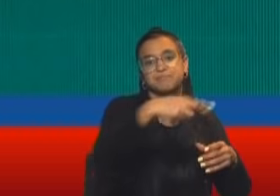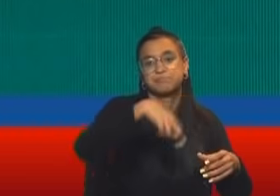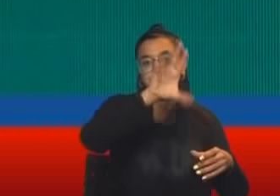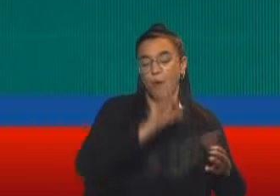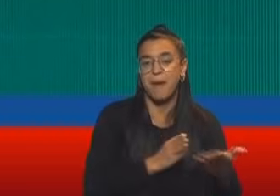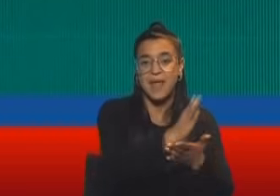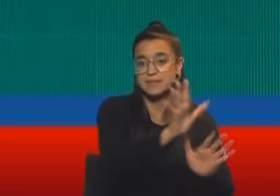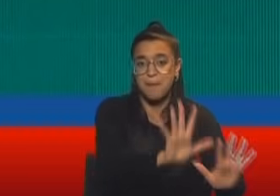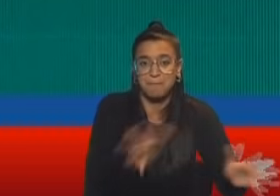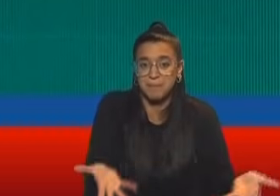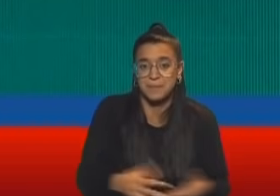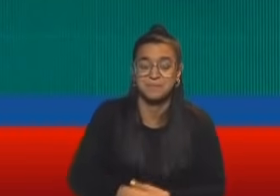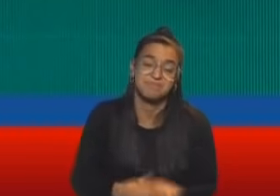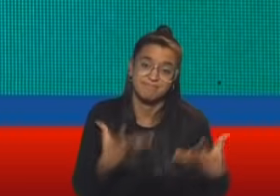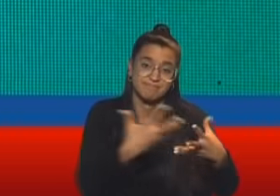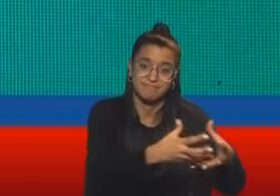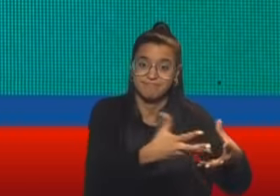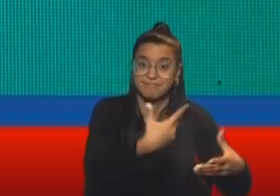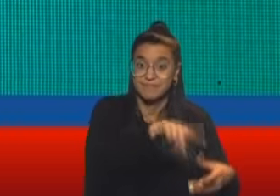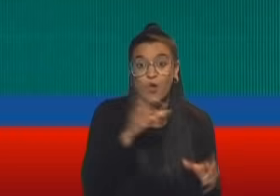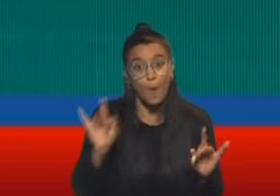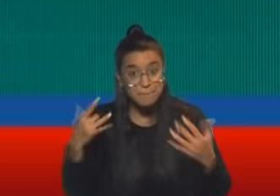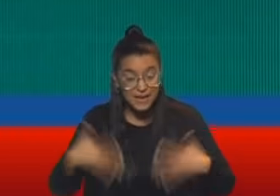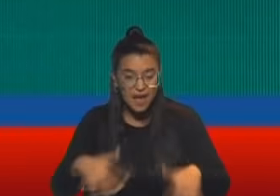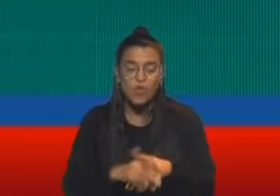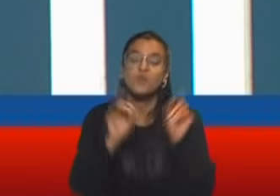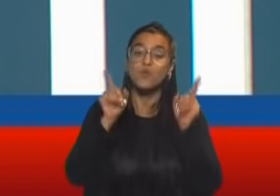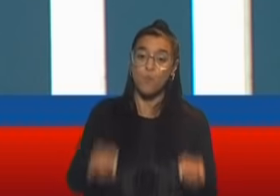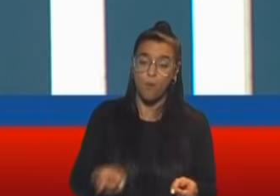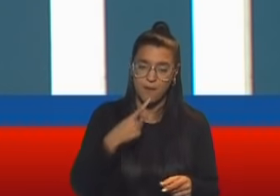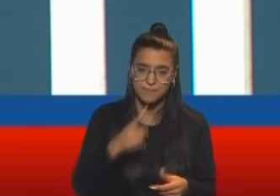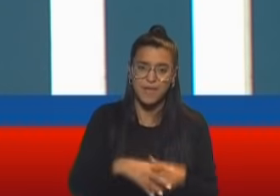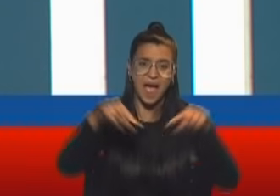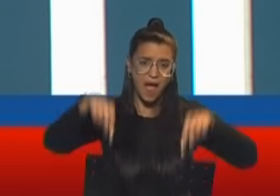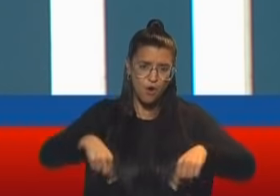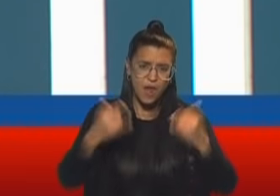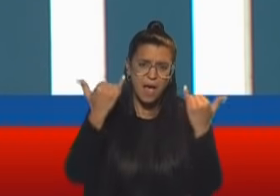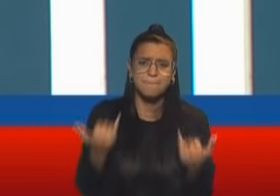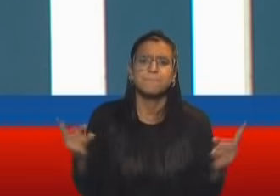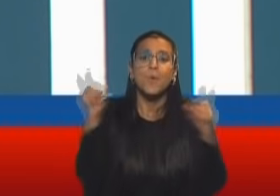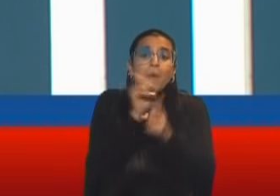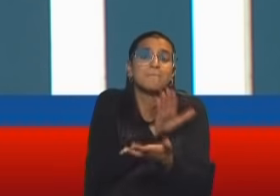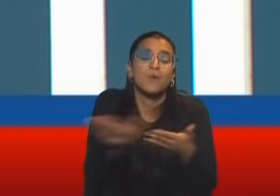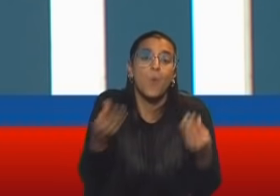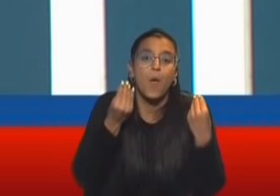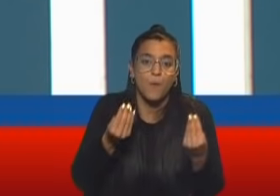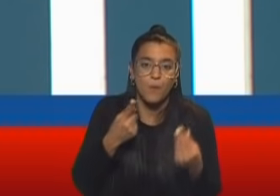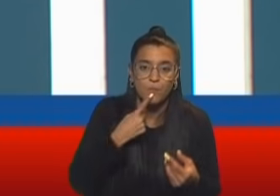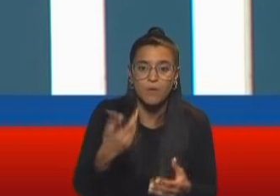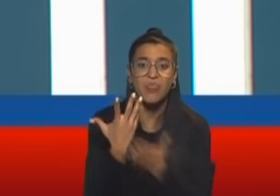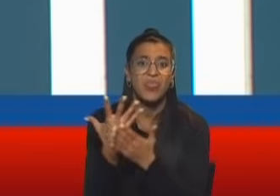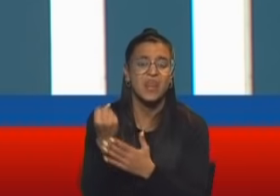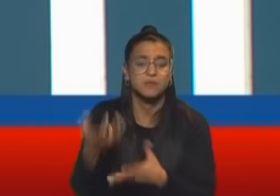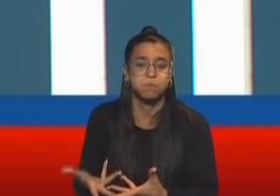siempre. ¿no? Claro. Se lo quedó para siempre. Complejo. De cualquier manera, ahora tienen un problema nuevo que es el crecimiento de la